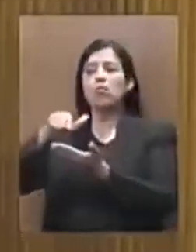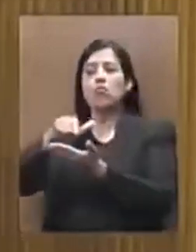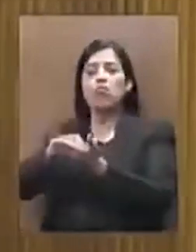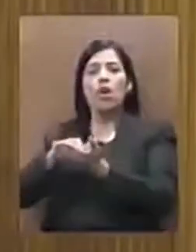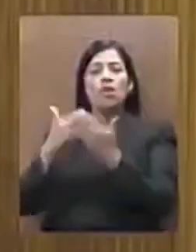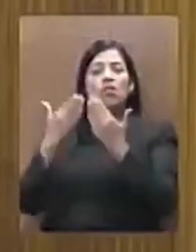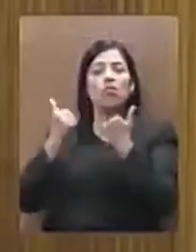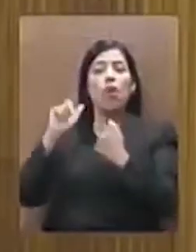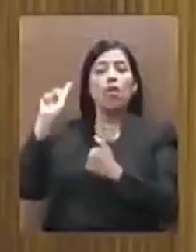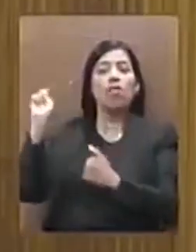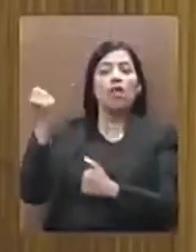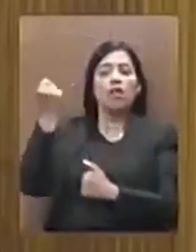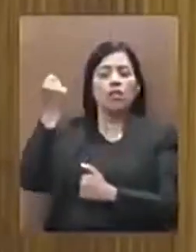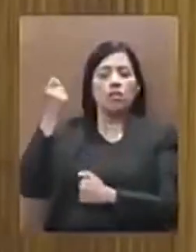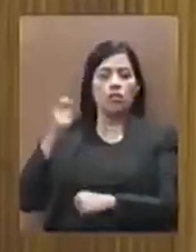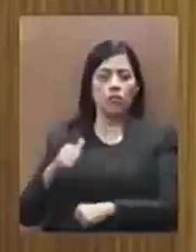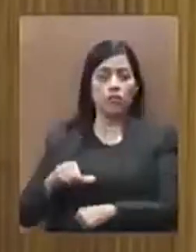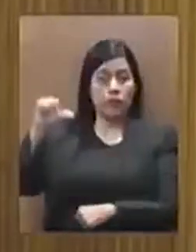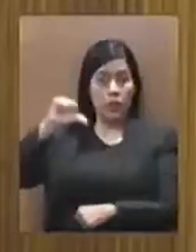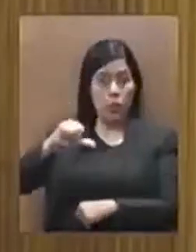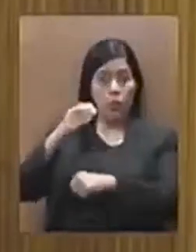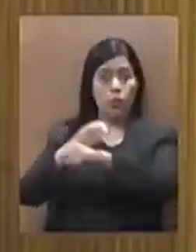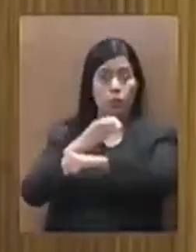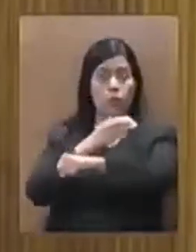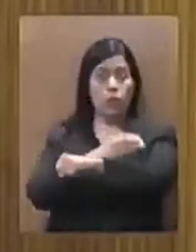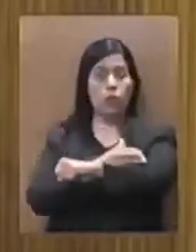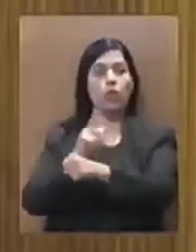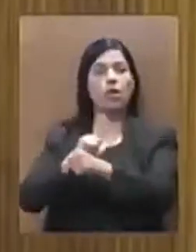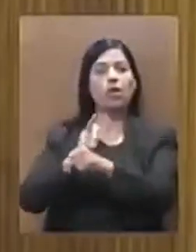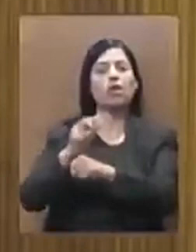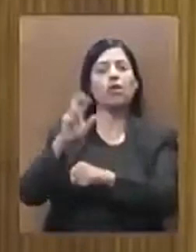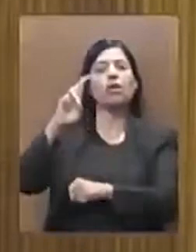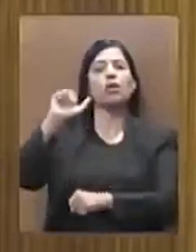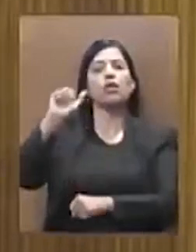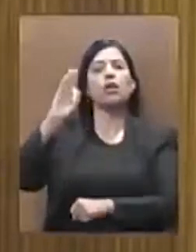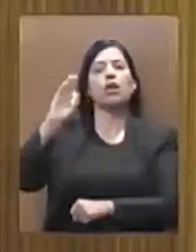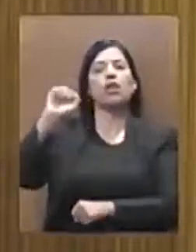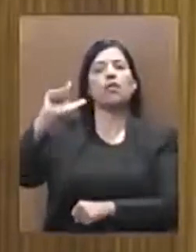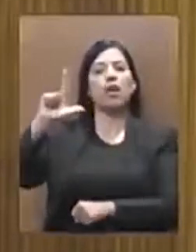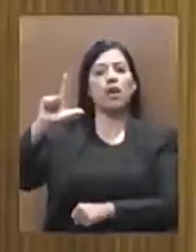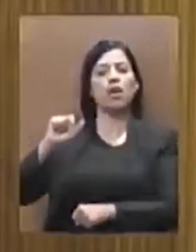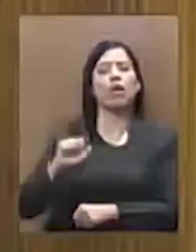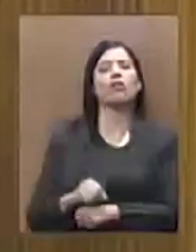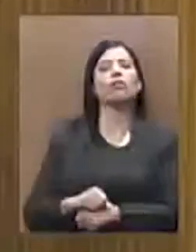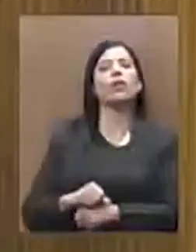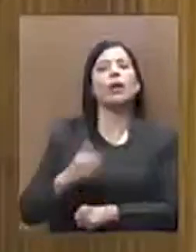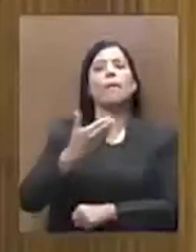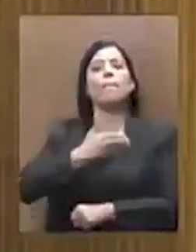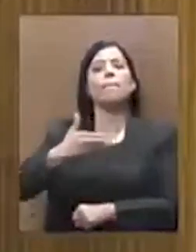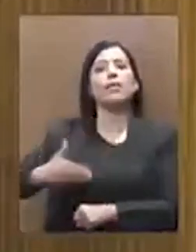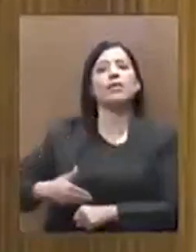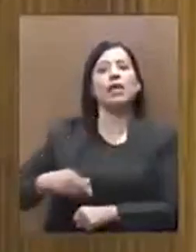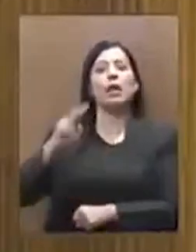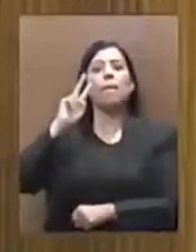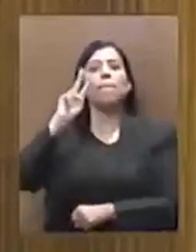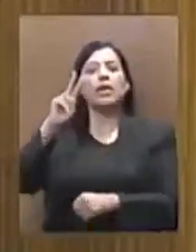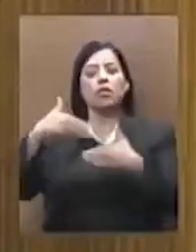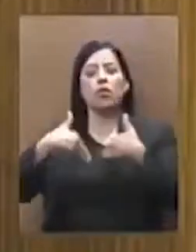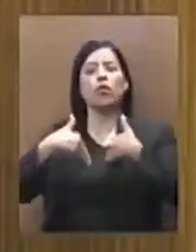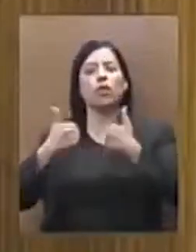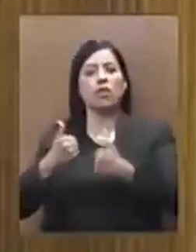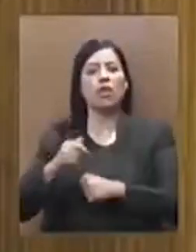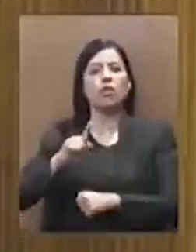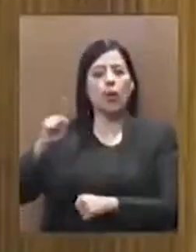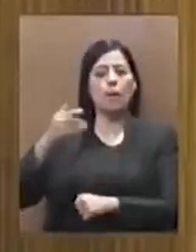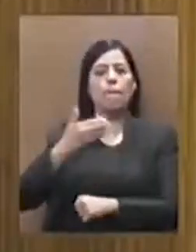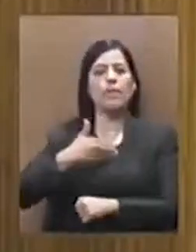del mundo hoy nos acompañan también el licenciado Rafael salafranca Pérez presidente debiendo te entiendo